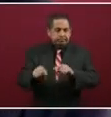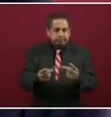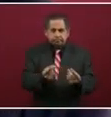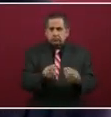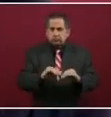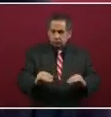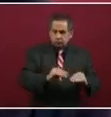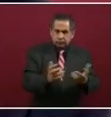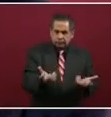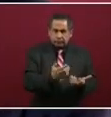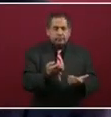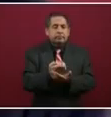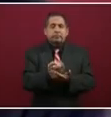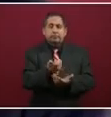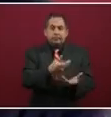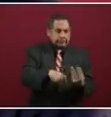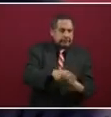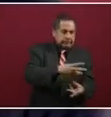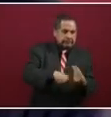desde abajo.